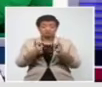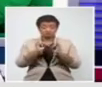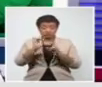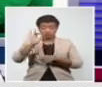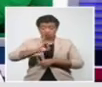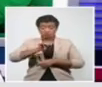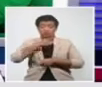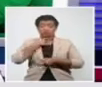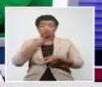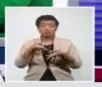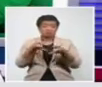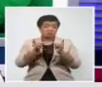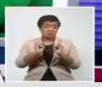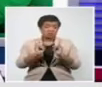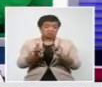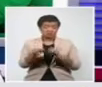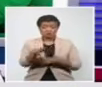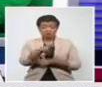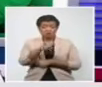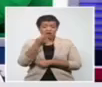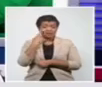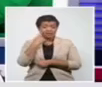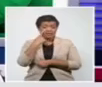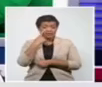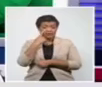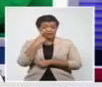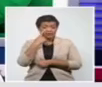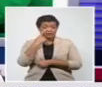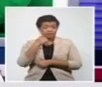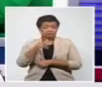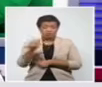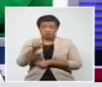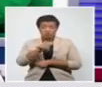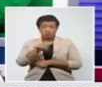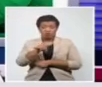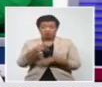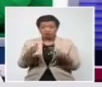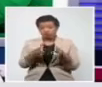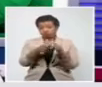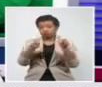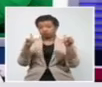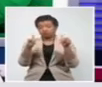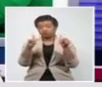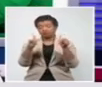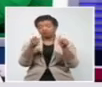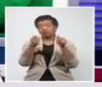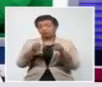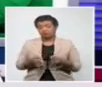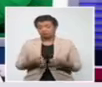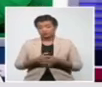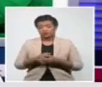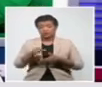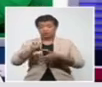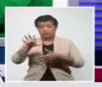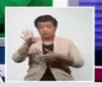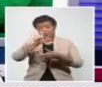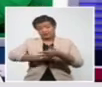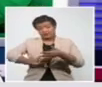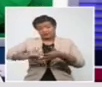letalidad también se ha venido manteniendo muy elevada, la más elevada en la región de las